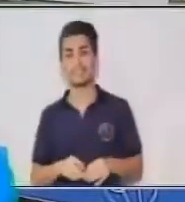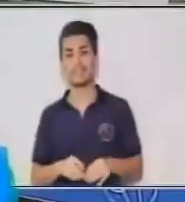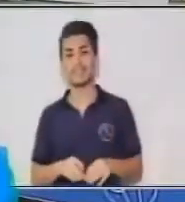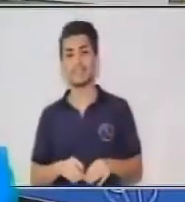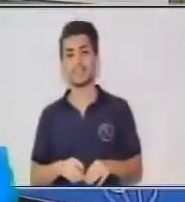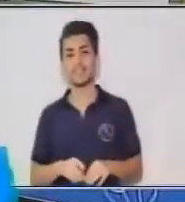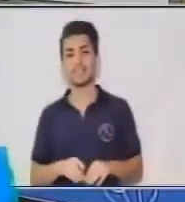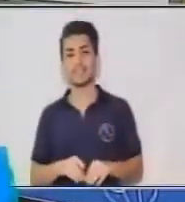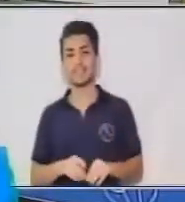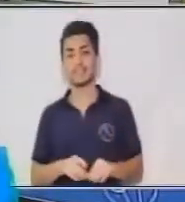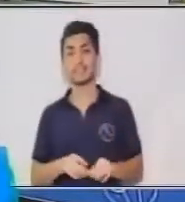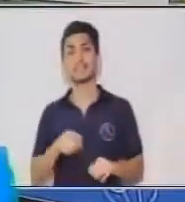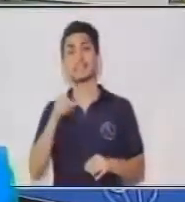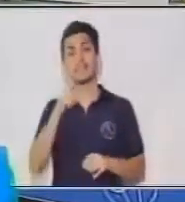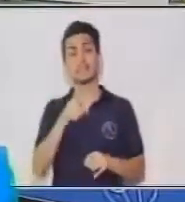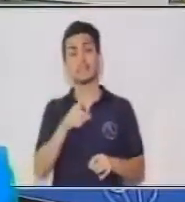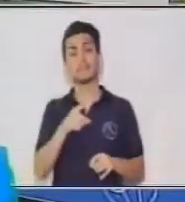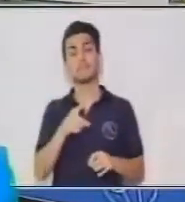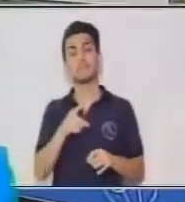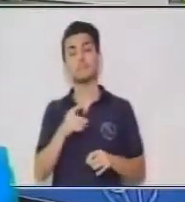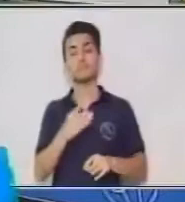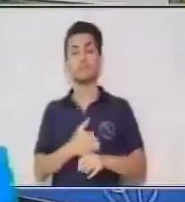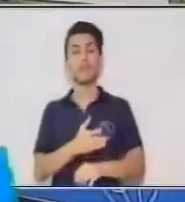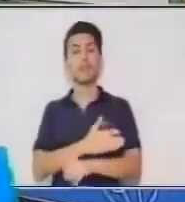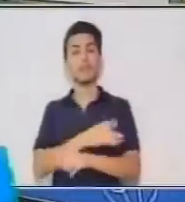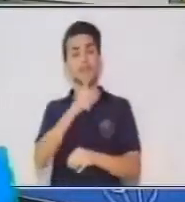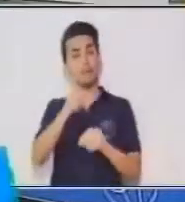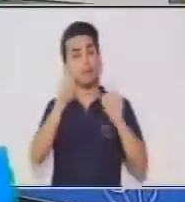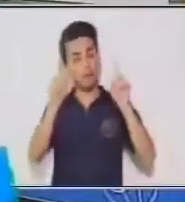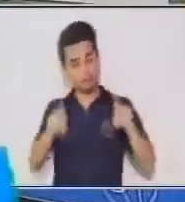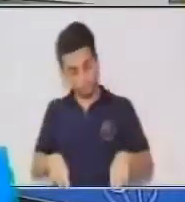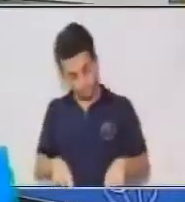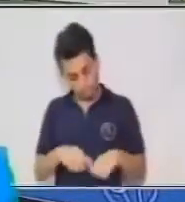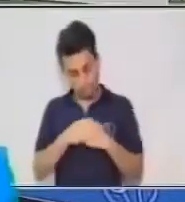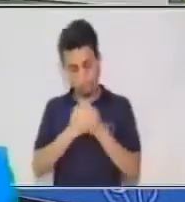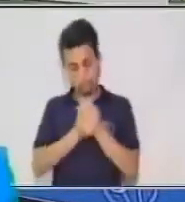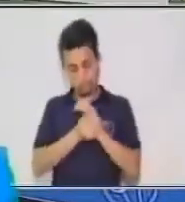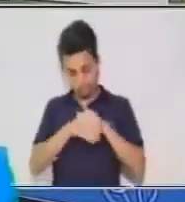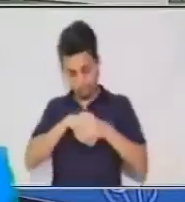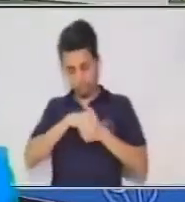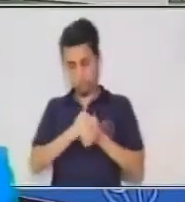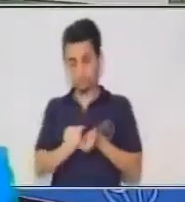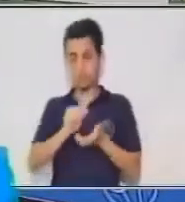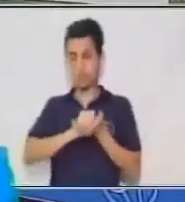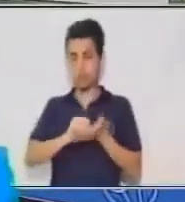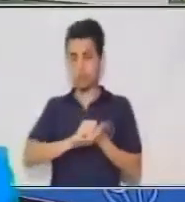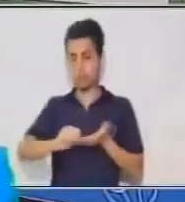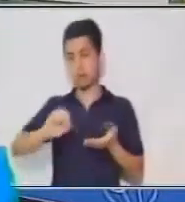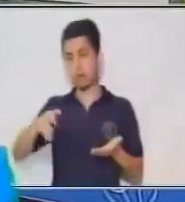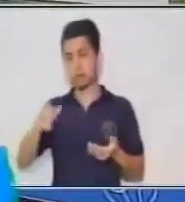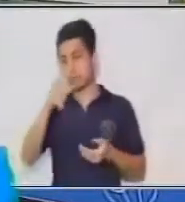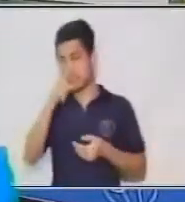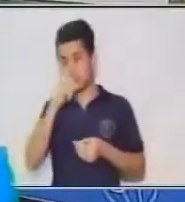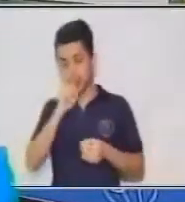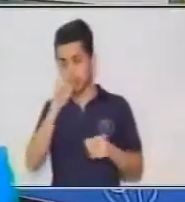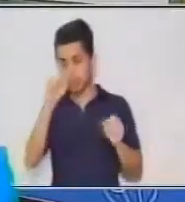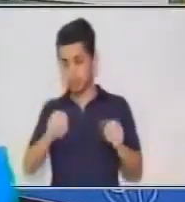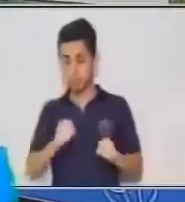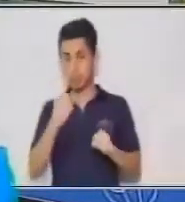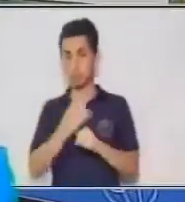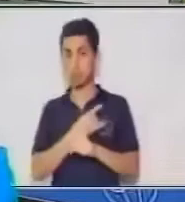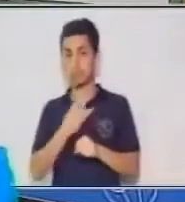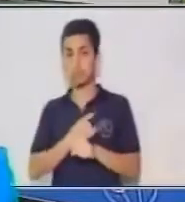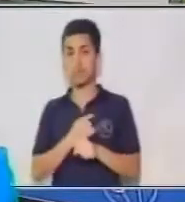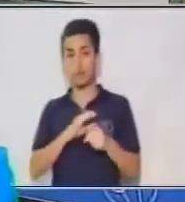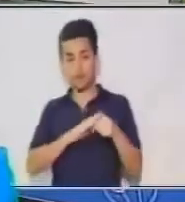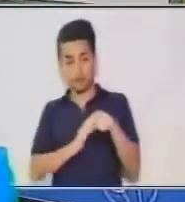empezar, te recomiendo que laves tus manos constantemente con agua y jabón. Y si no tienes agua y jabón de manera inmediata, que puedas utilizar